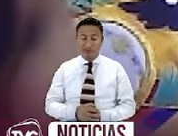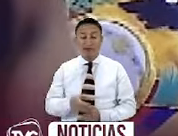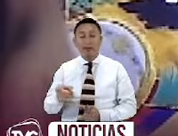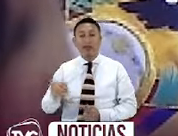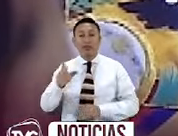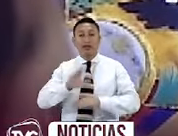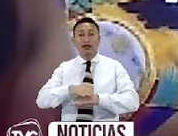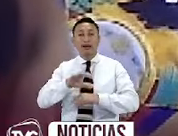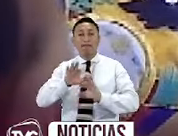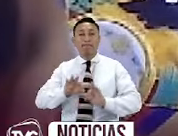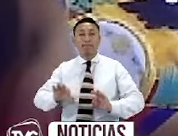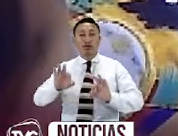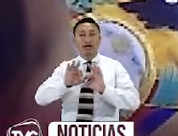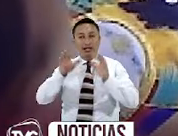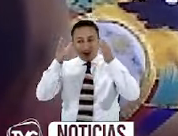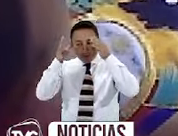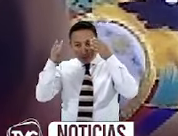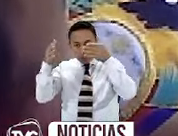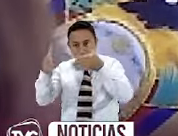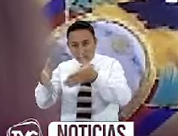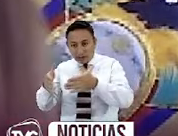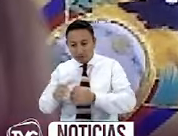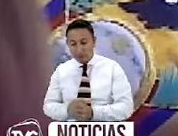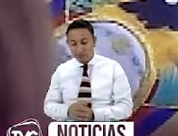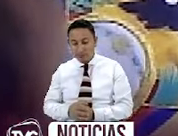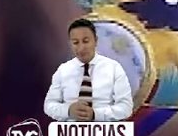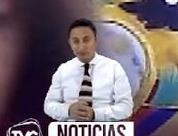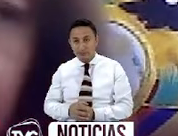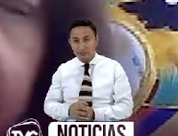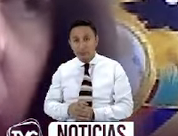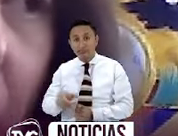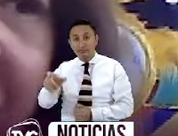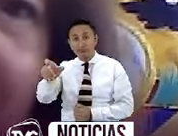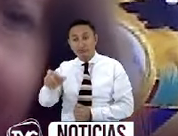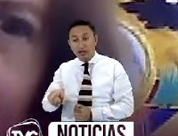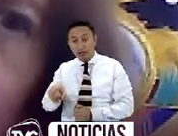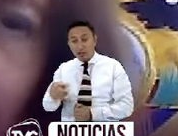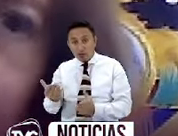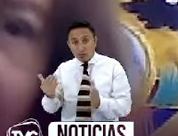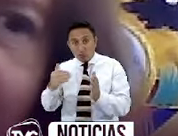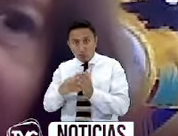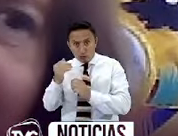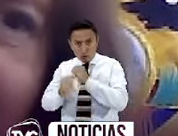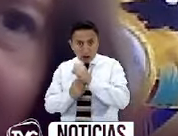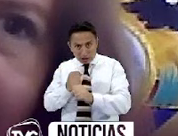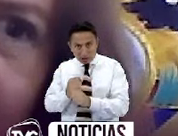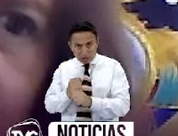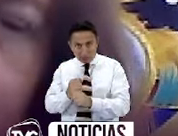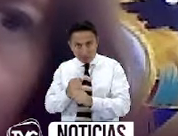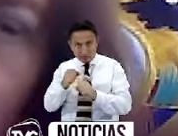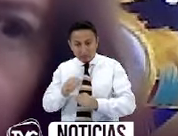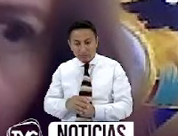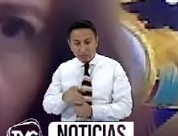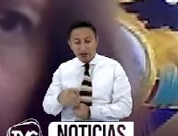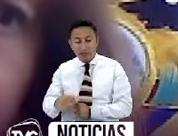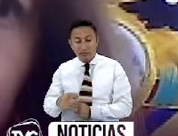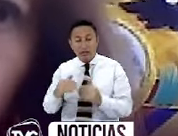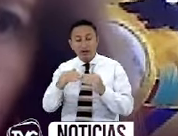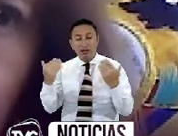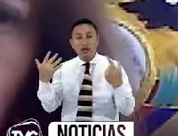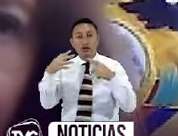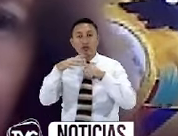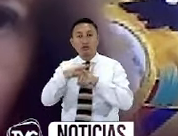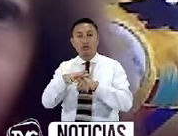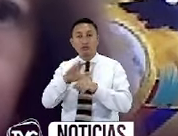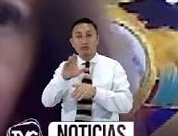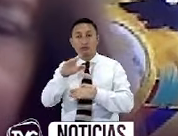importante atacar. De que si hay o no que repetir el año, que es justamente la equidad y la inclusión de todos los